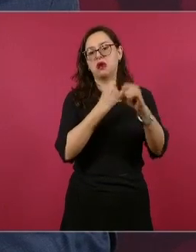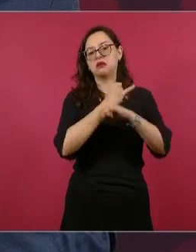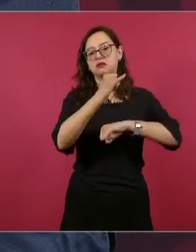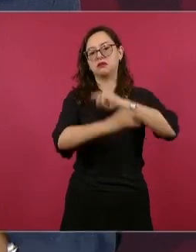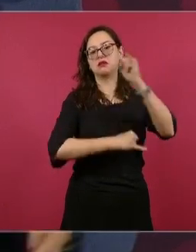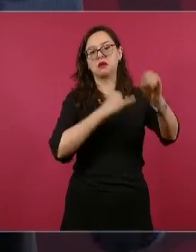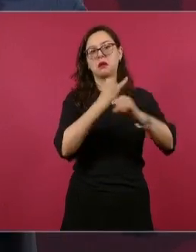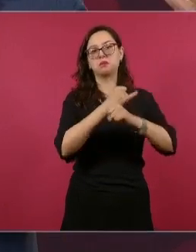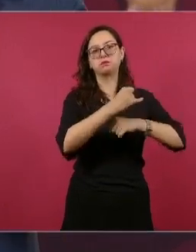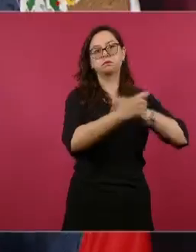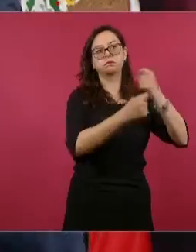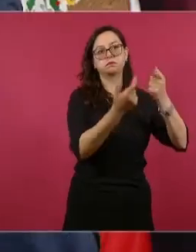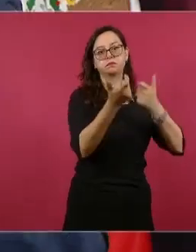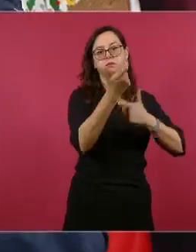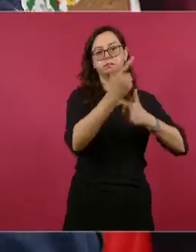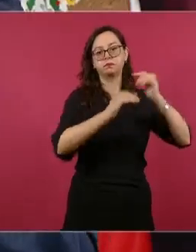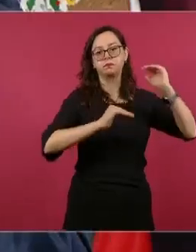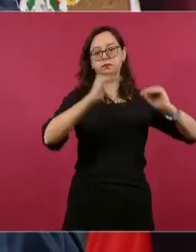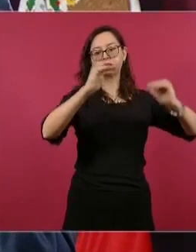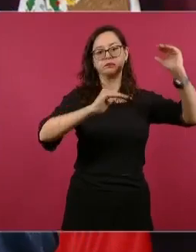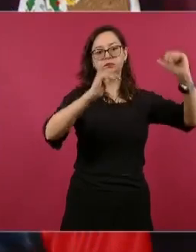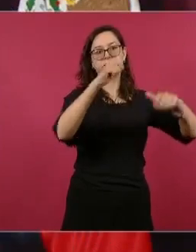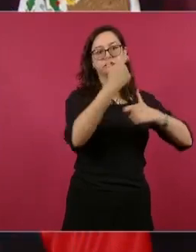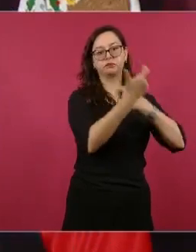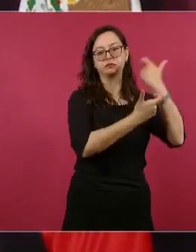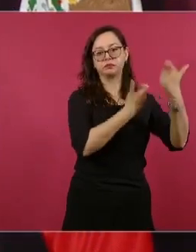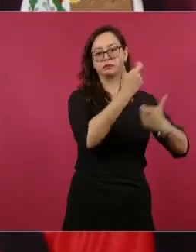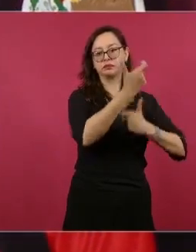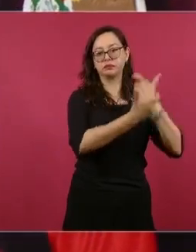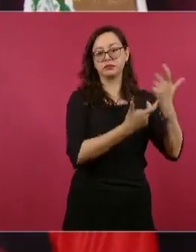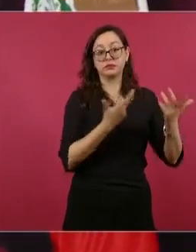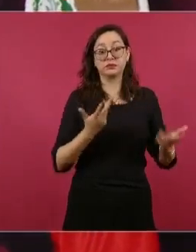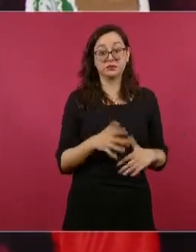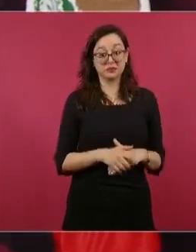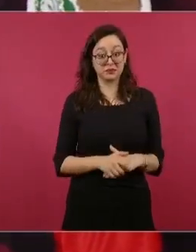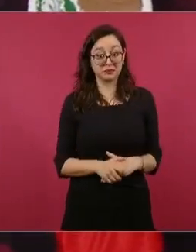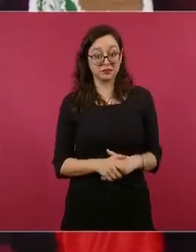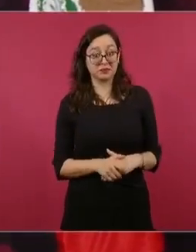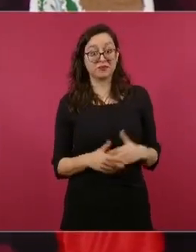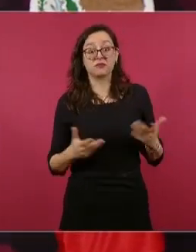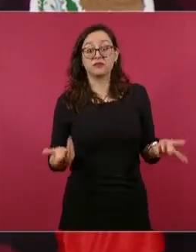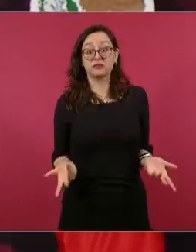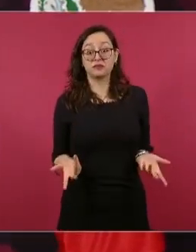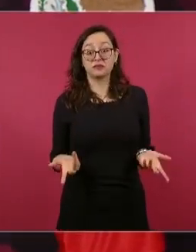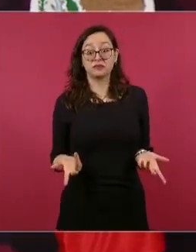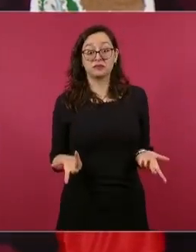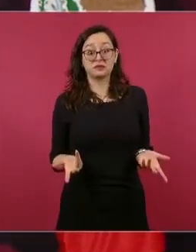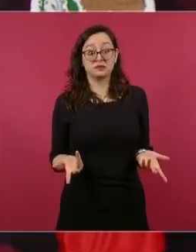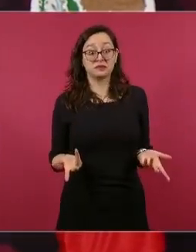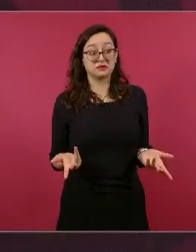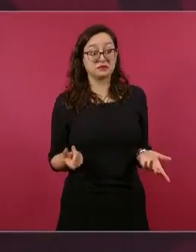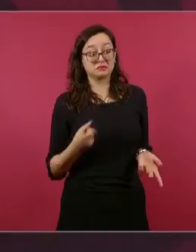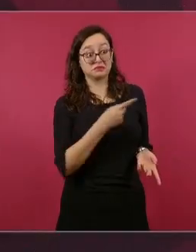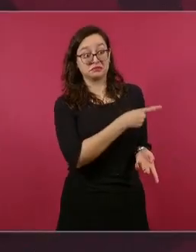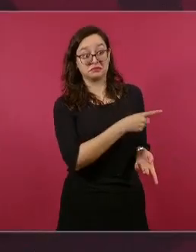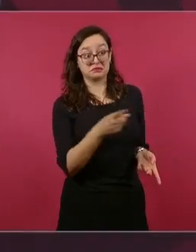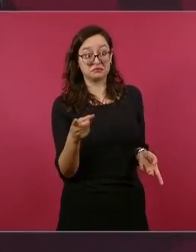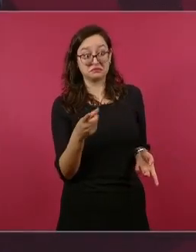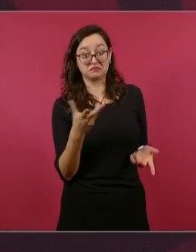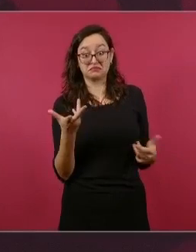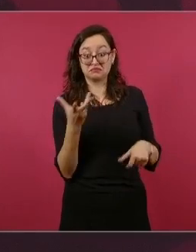Ahora hasta se recuperaron muchas concesiones sin